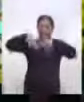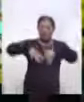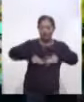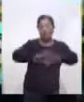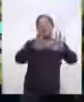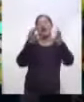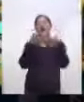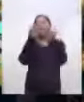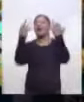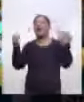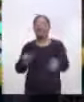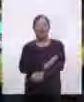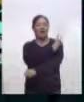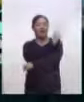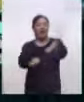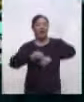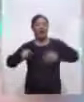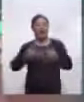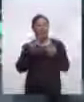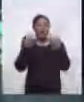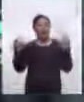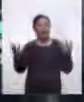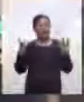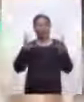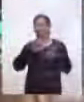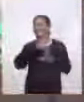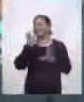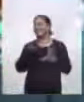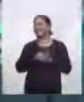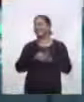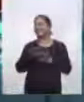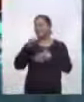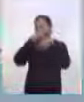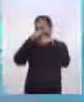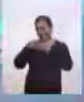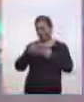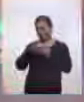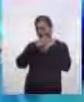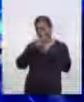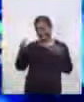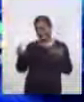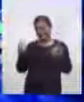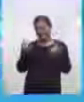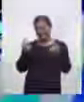fina, acceso público a giros completos. Avísame si quieres un segundo round contra el azul.